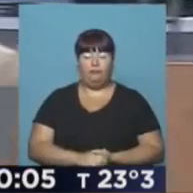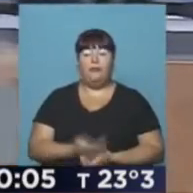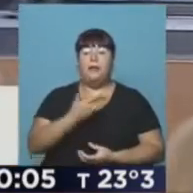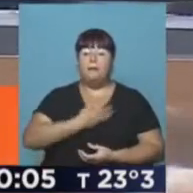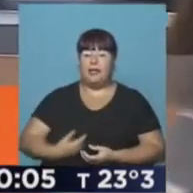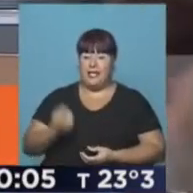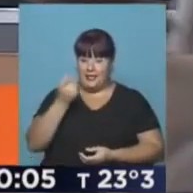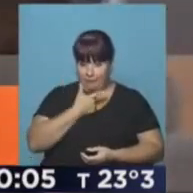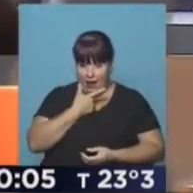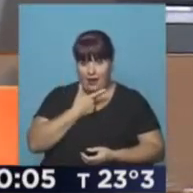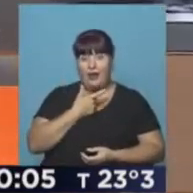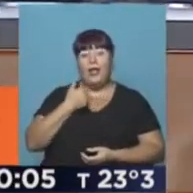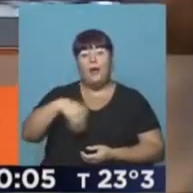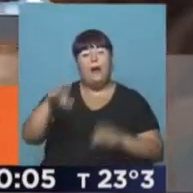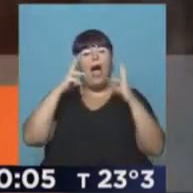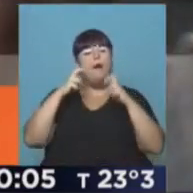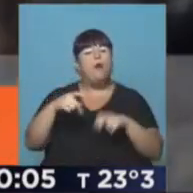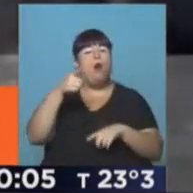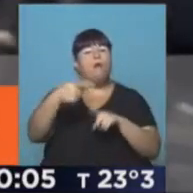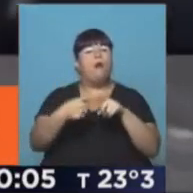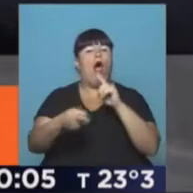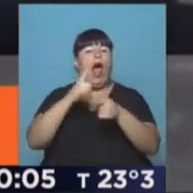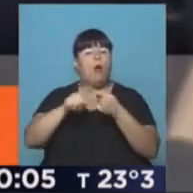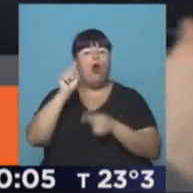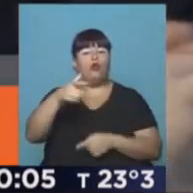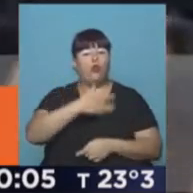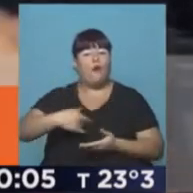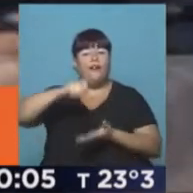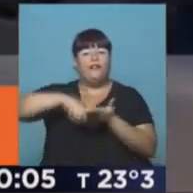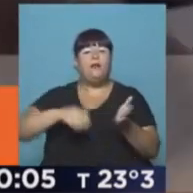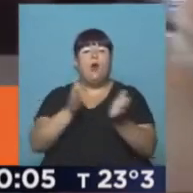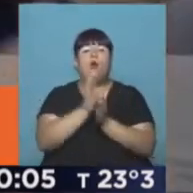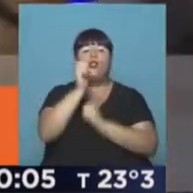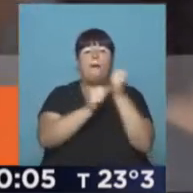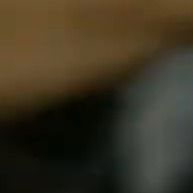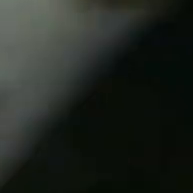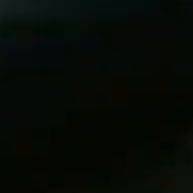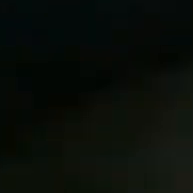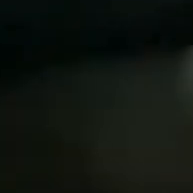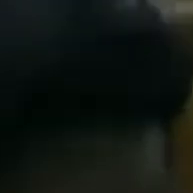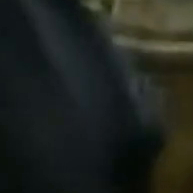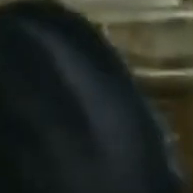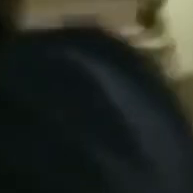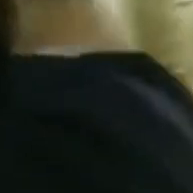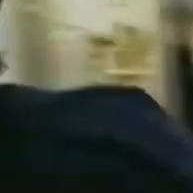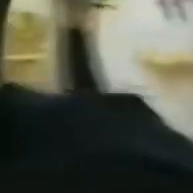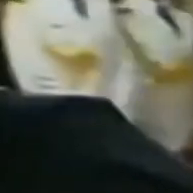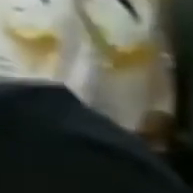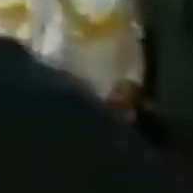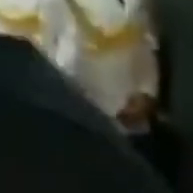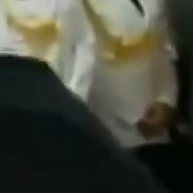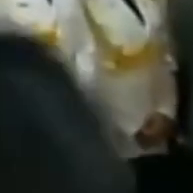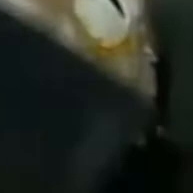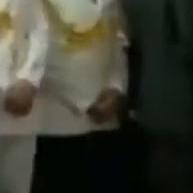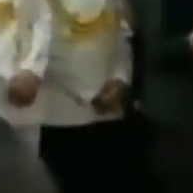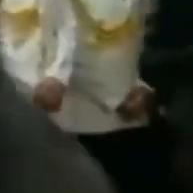familiar de los Macri, quienes tienen millonarias deudas con el Estado. Y el hoy presidente quiso autoperdonar. Es